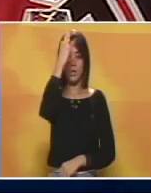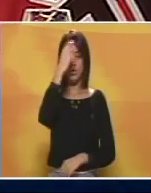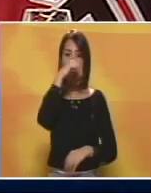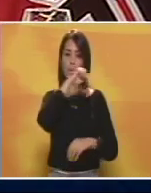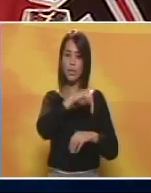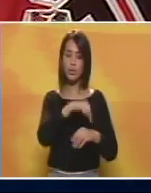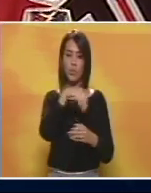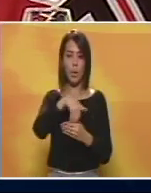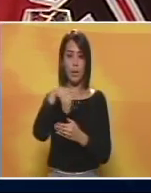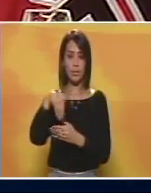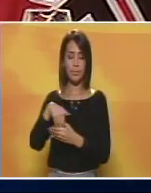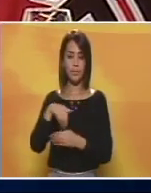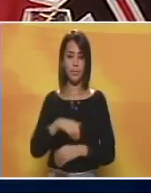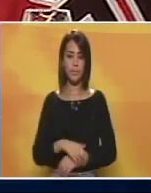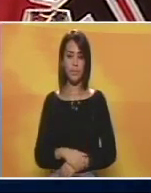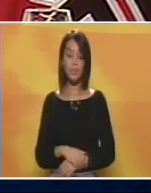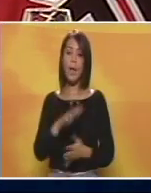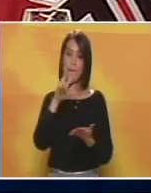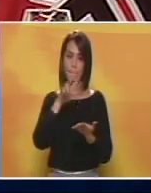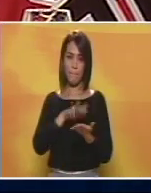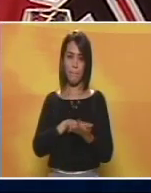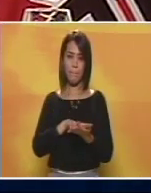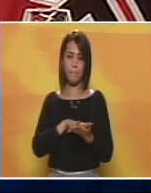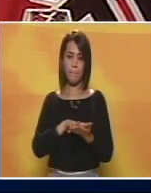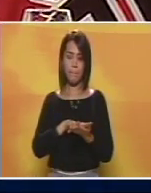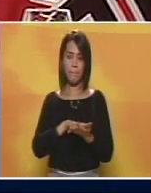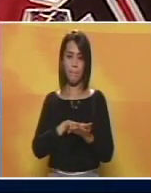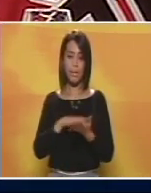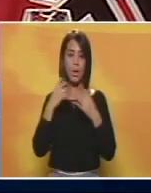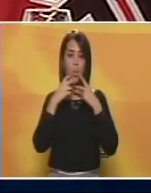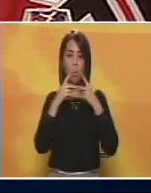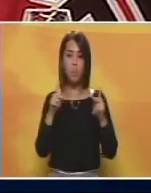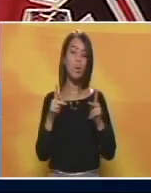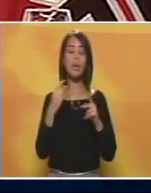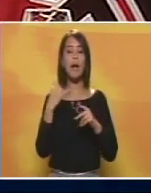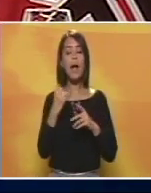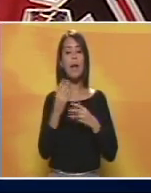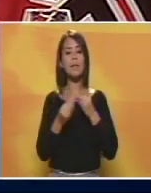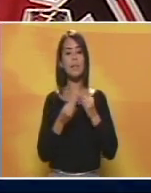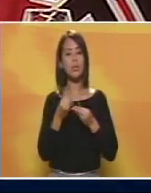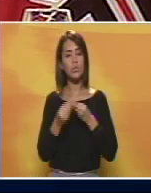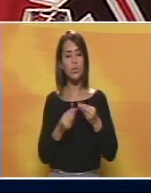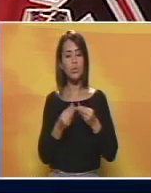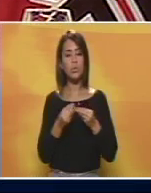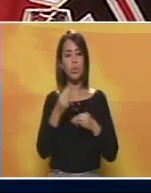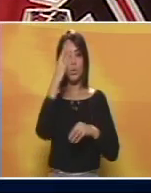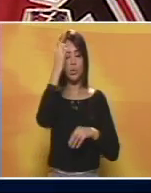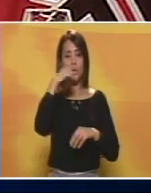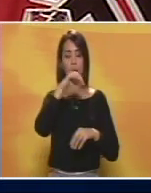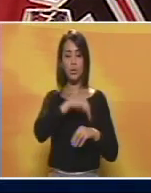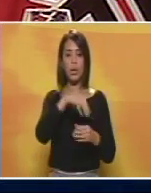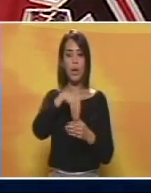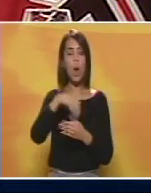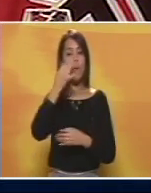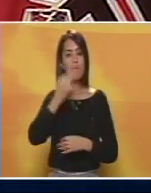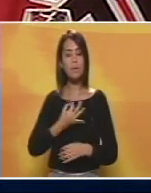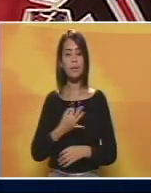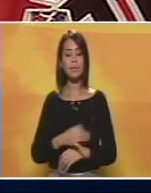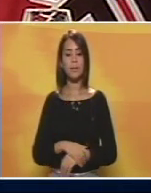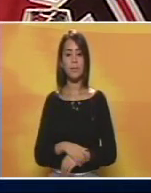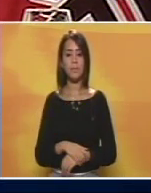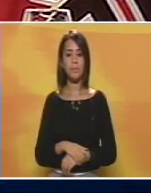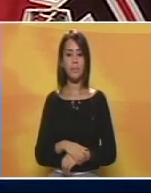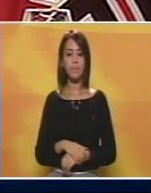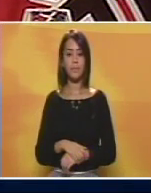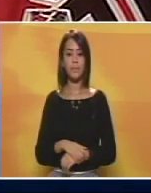Nacional Electoral aprobó que la publicidad de los actos del Consejo Nacional Electoral oficialmente se